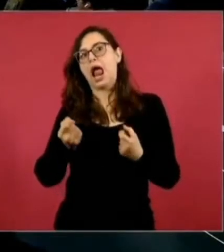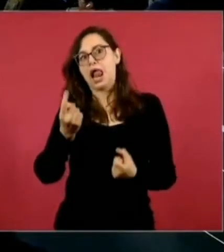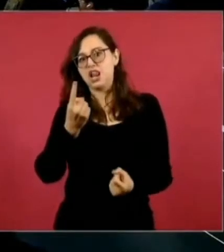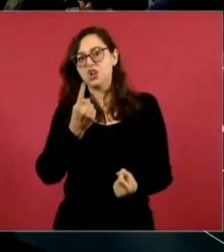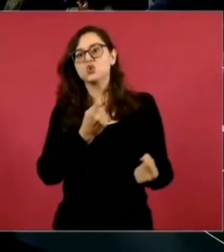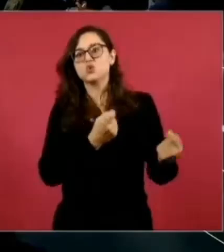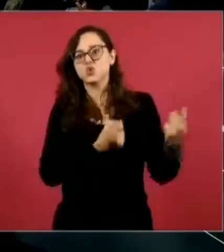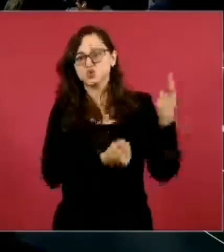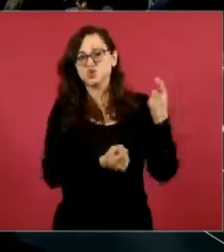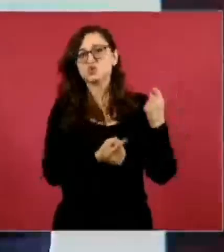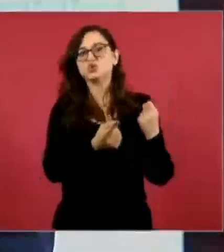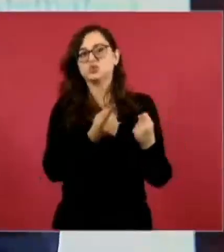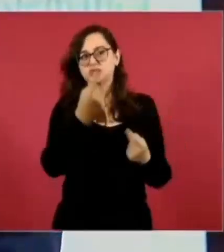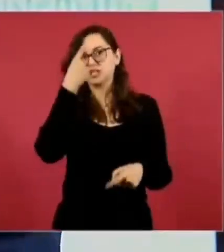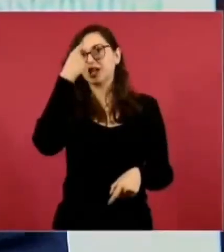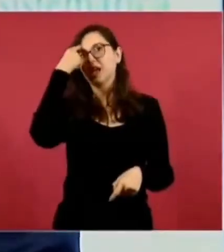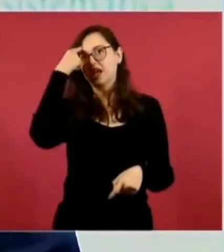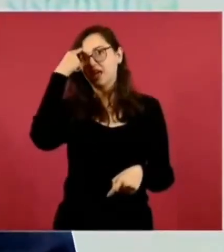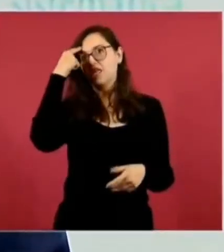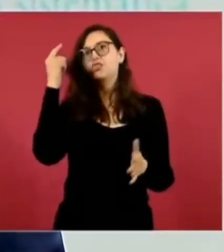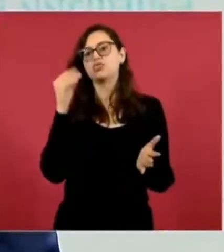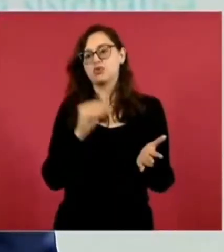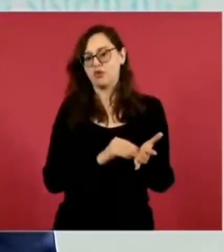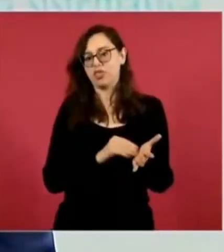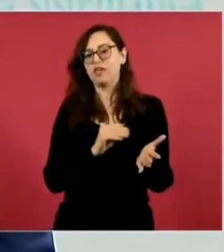de no respetar